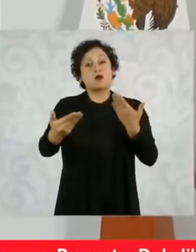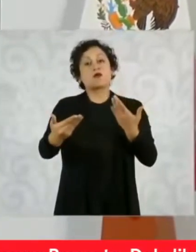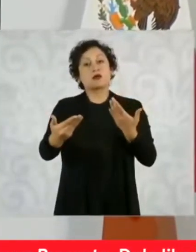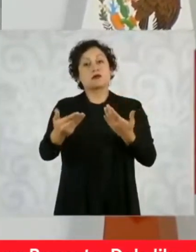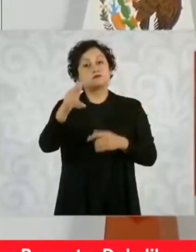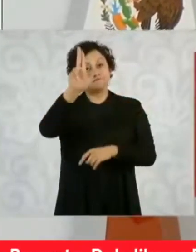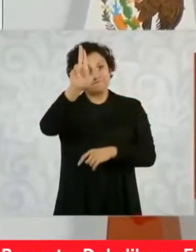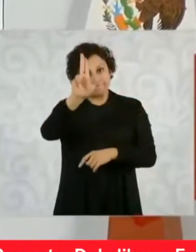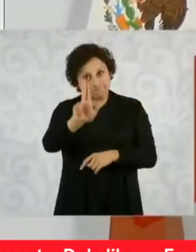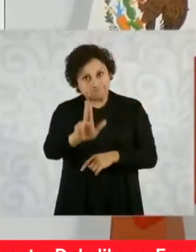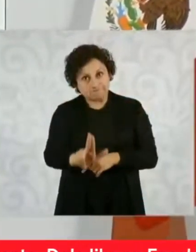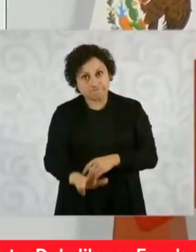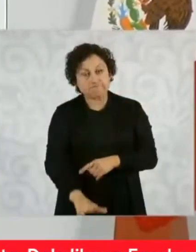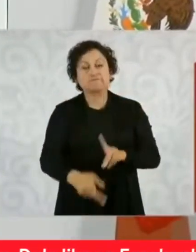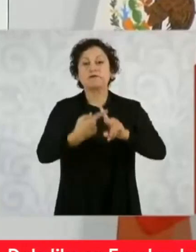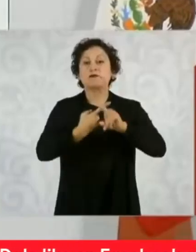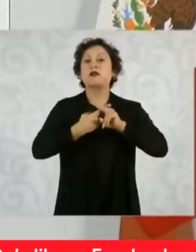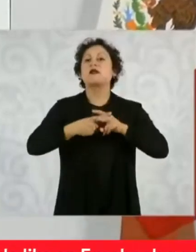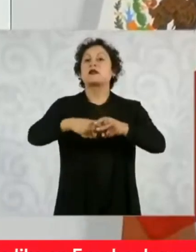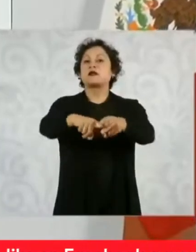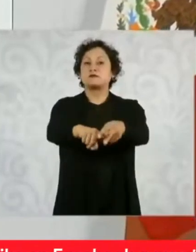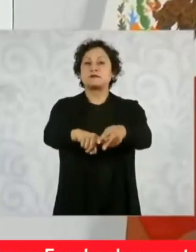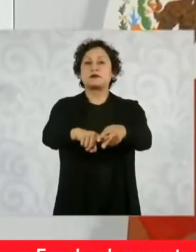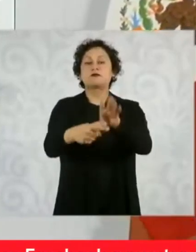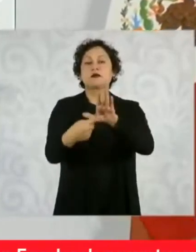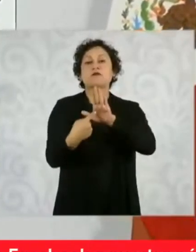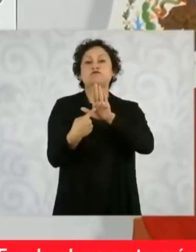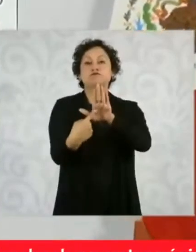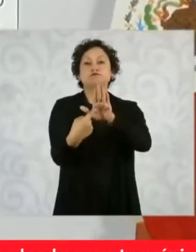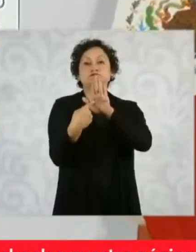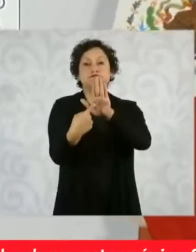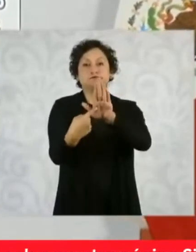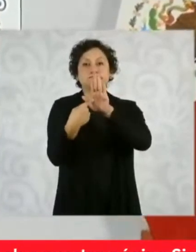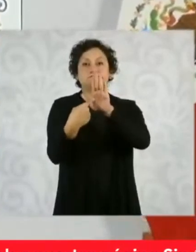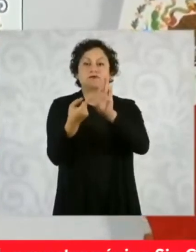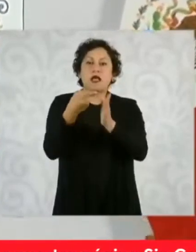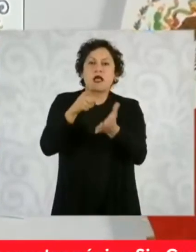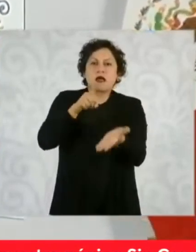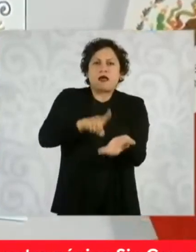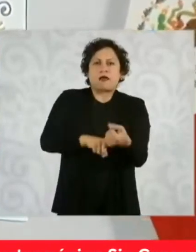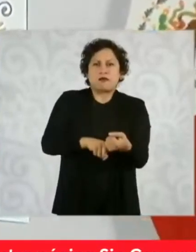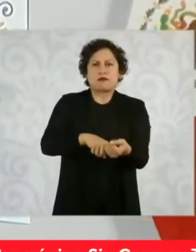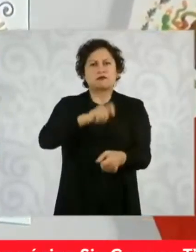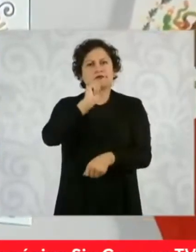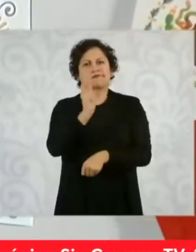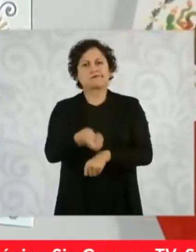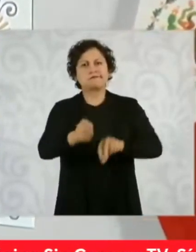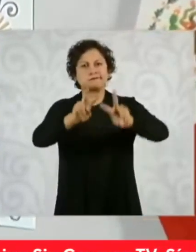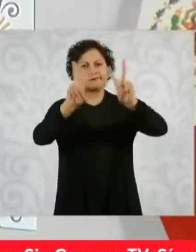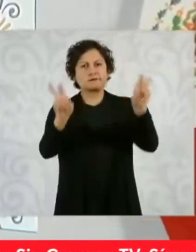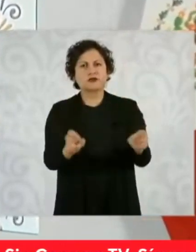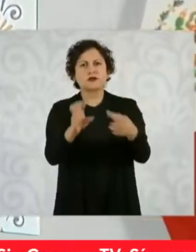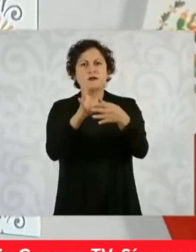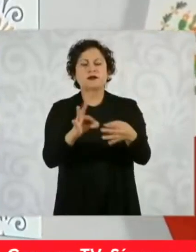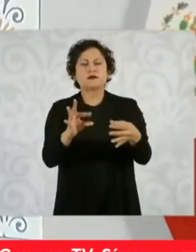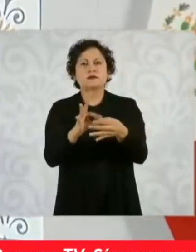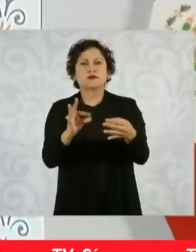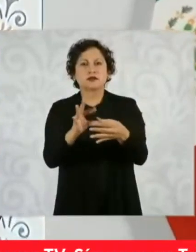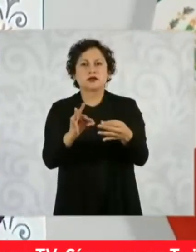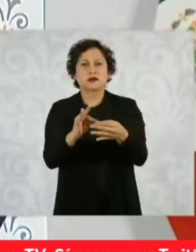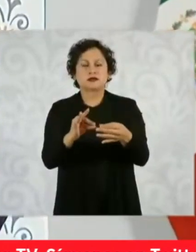martes una serie de presentaciones que nos expliquen el resultado de la profunda